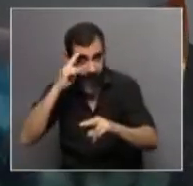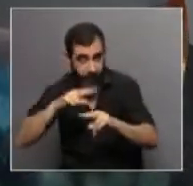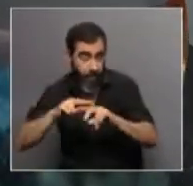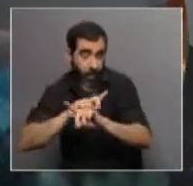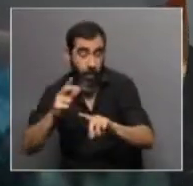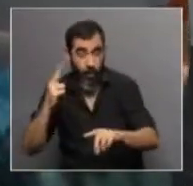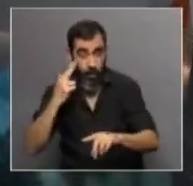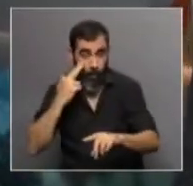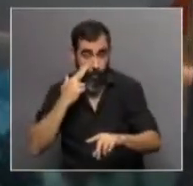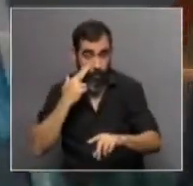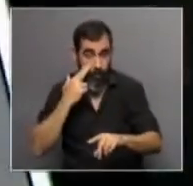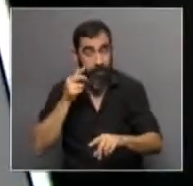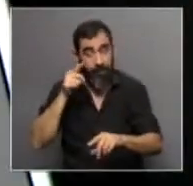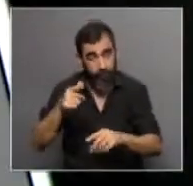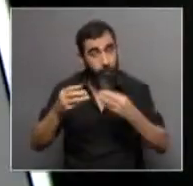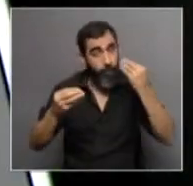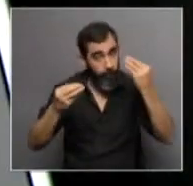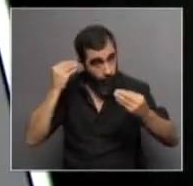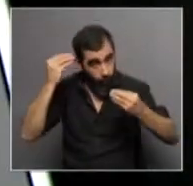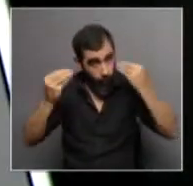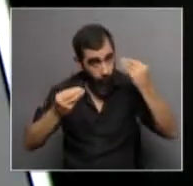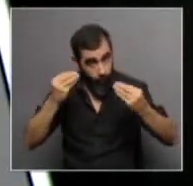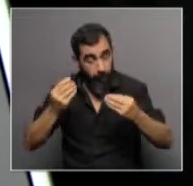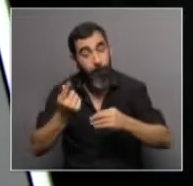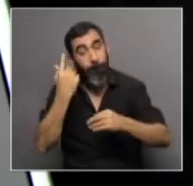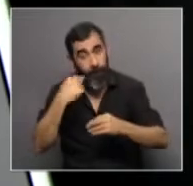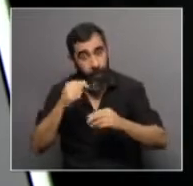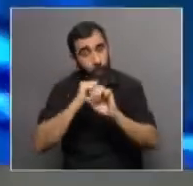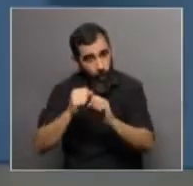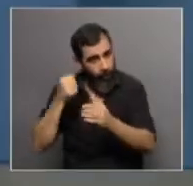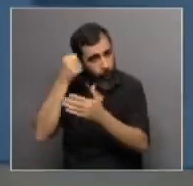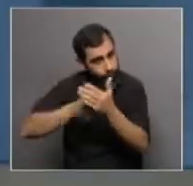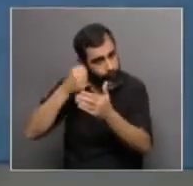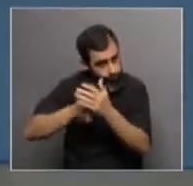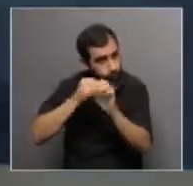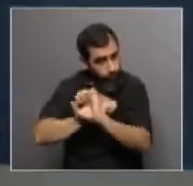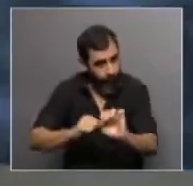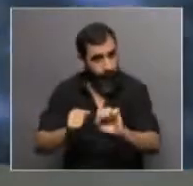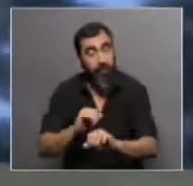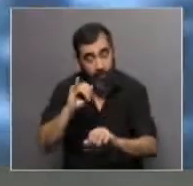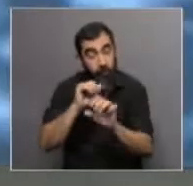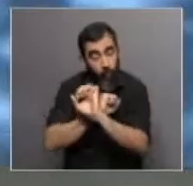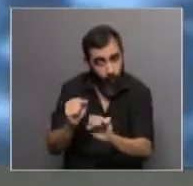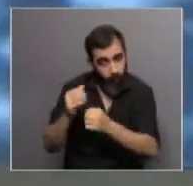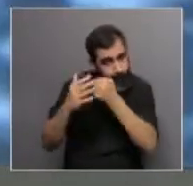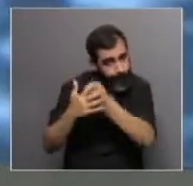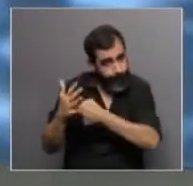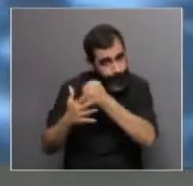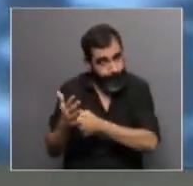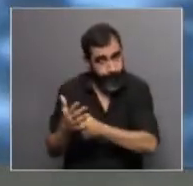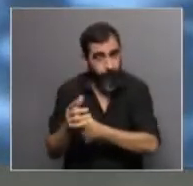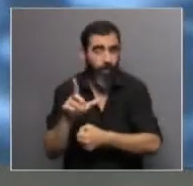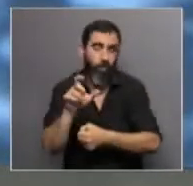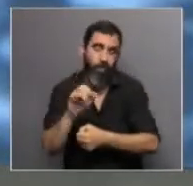problema. Es una preocupación, pero se le puede dar pelea. Se le puede dar pelea, lógicamente